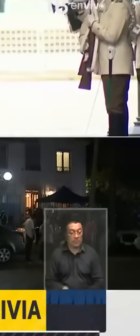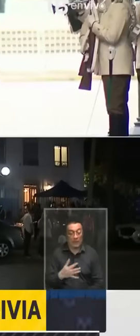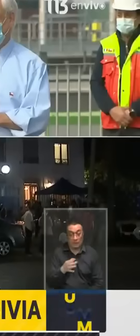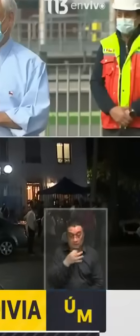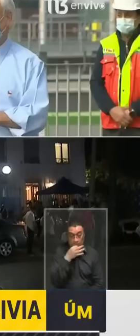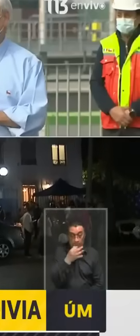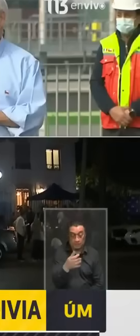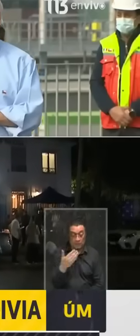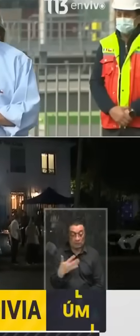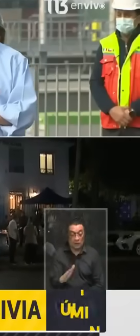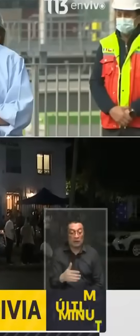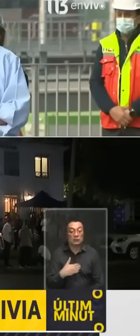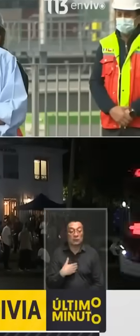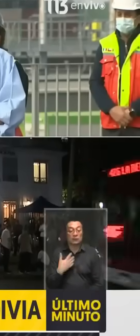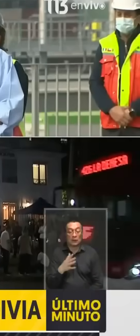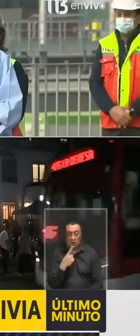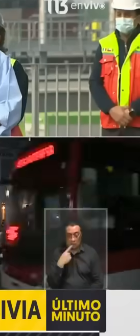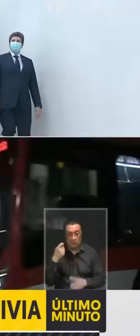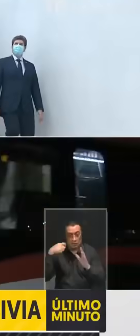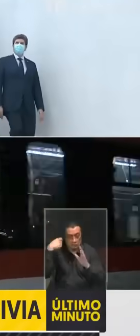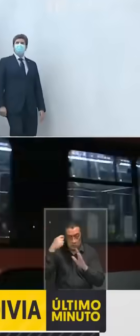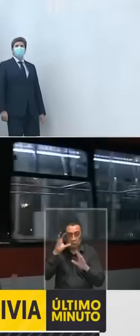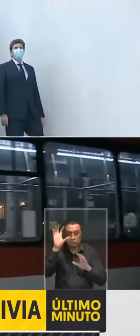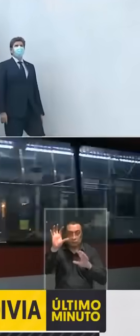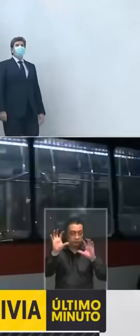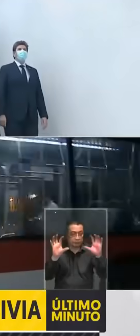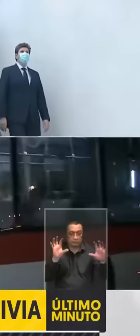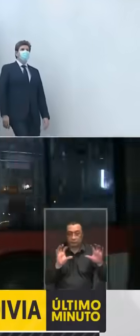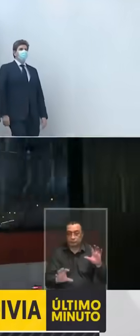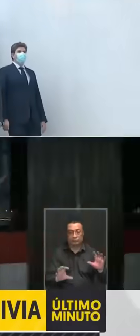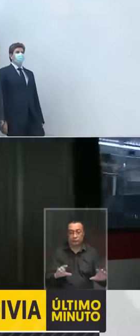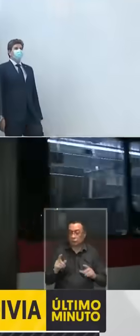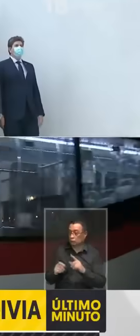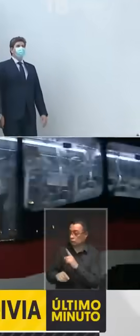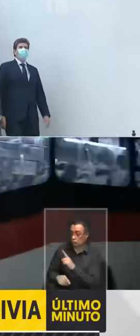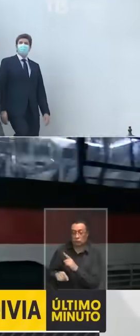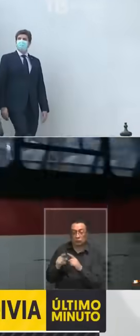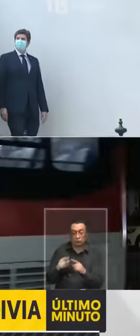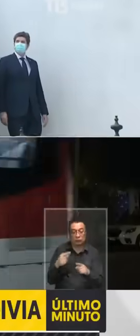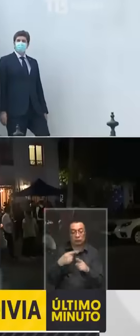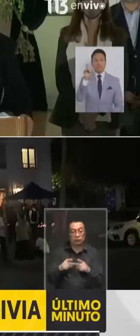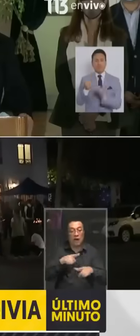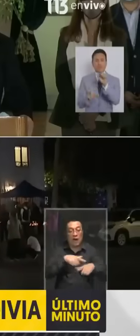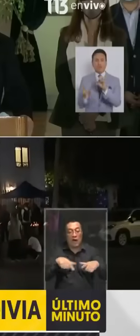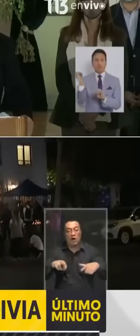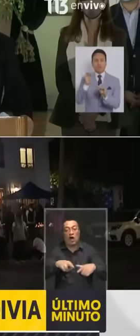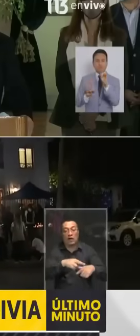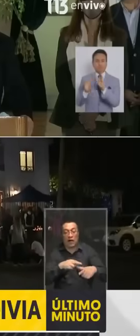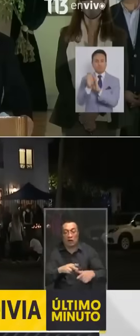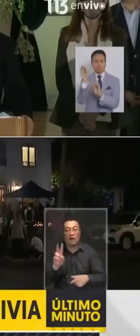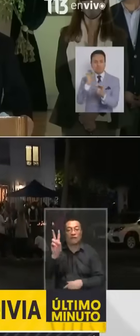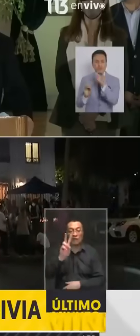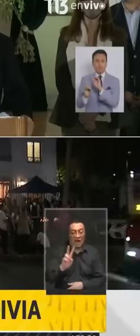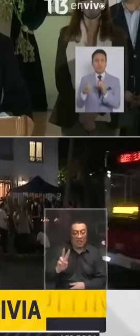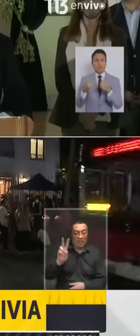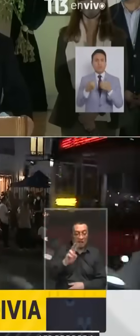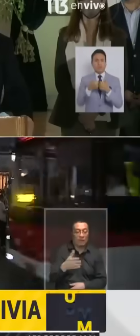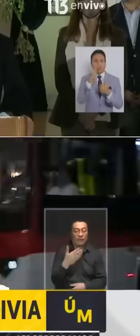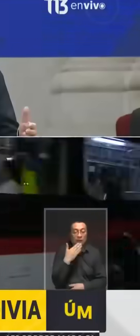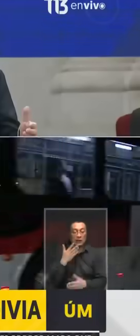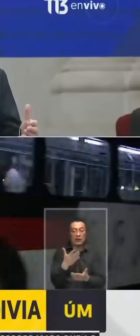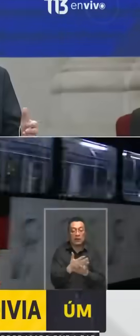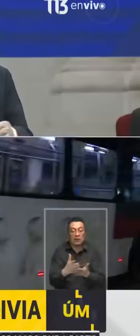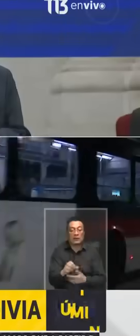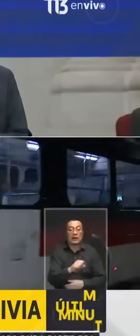aquello, bueno, también hemos estado con nuestra imagen dividida, bueno, los puntos que ya hemos mencionado, Lago Ranco, Valdivia, también lo que está sucediendo